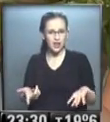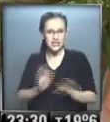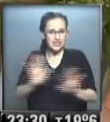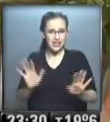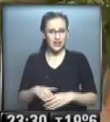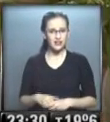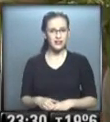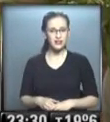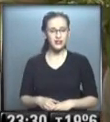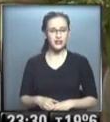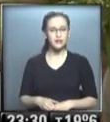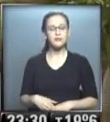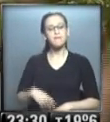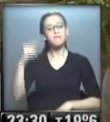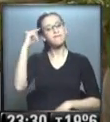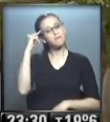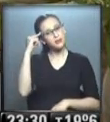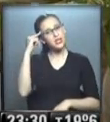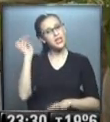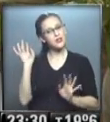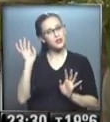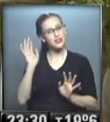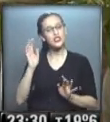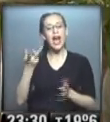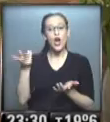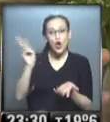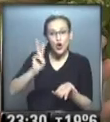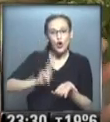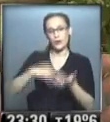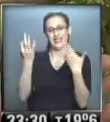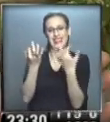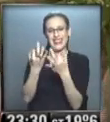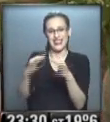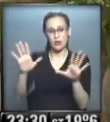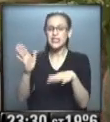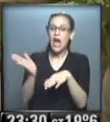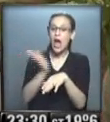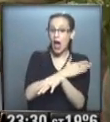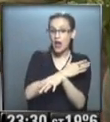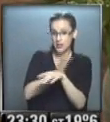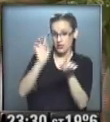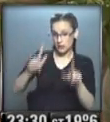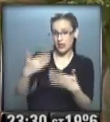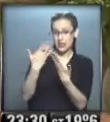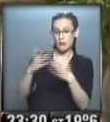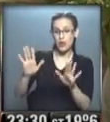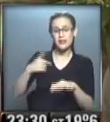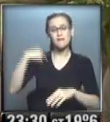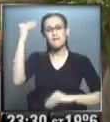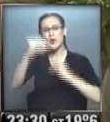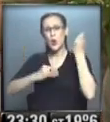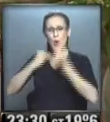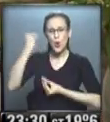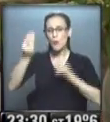yo creo que primero, nosotros cuando recuperamos la democracia y antes de aquello, nos preocupamos de muchos de estos aspectos.